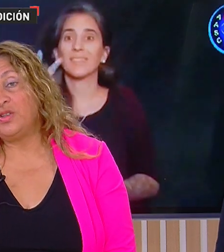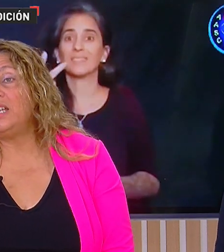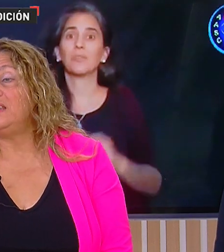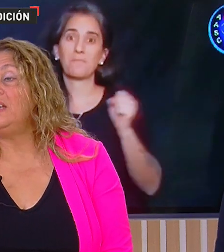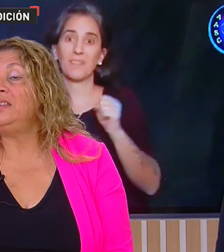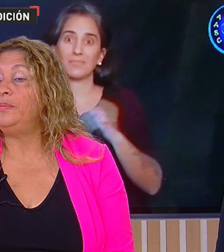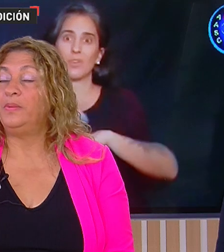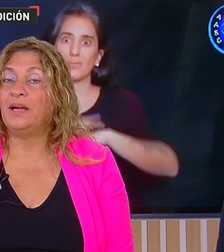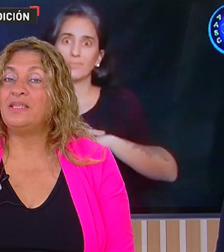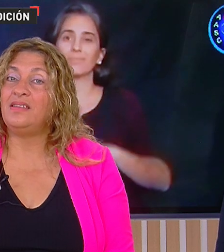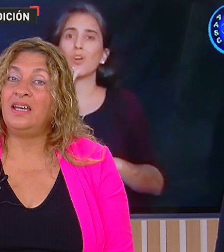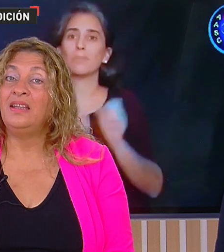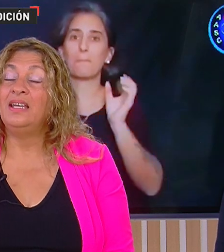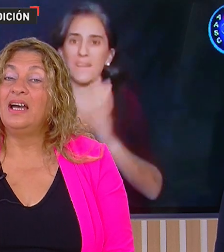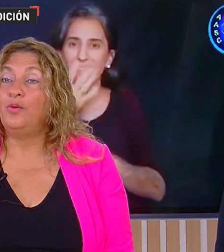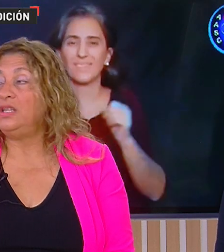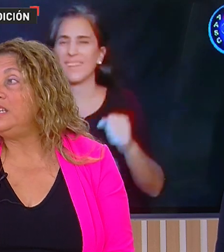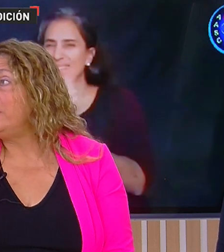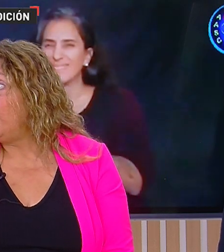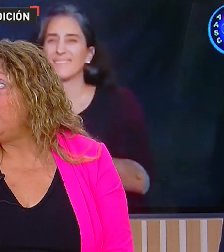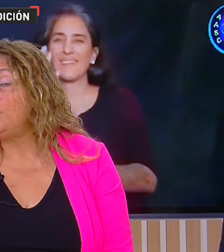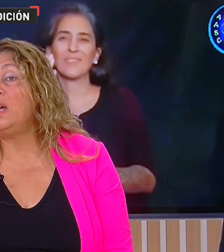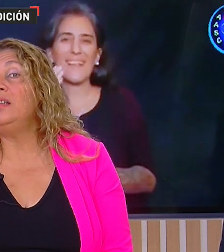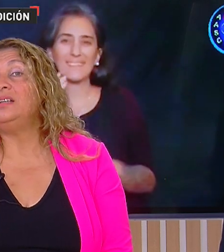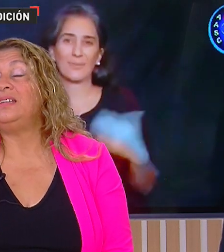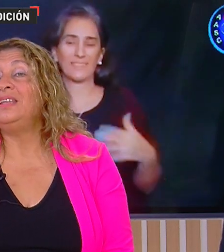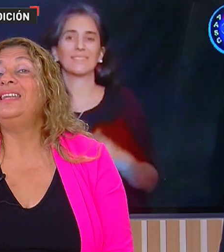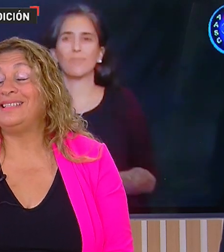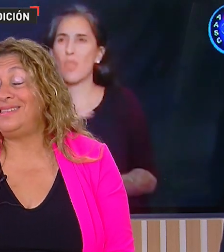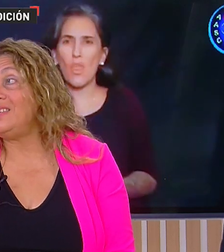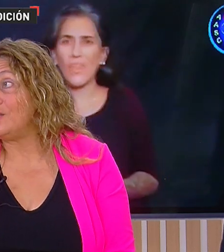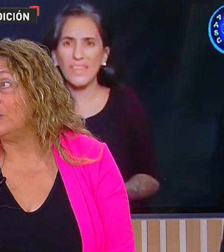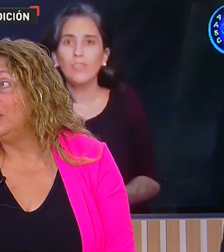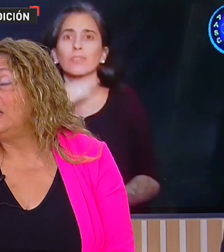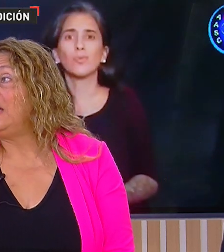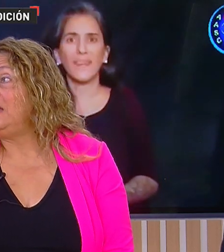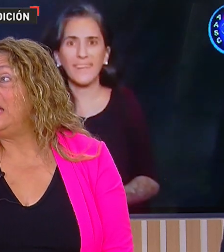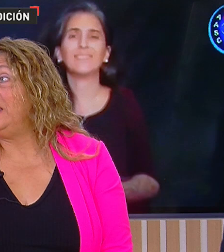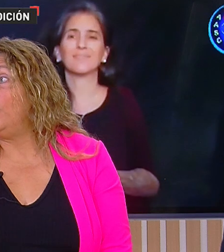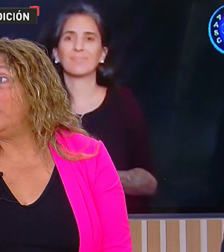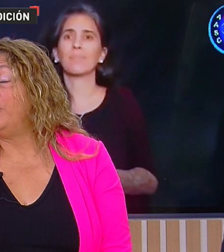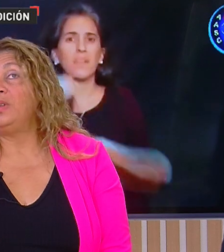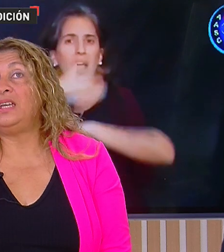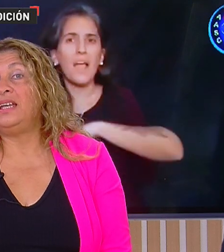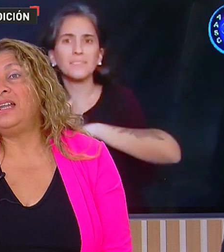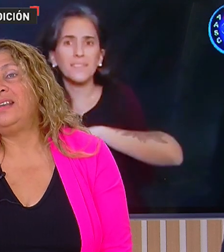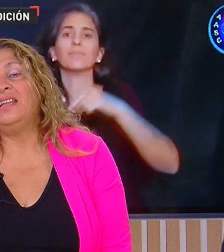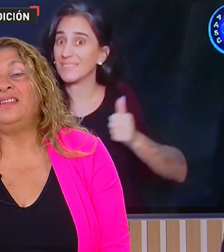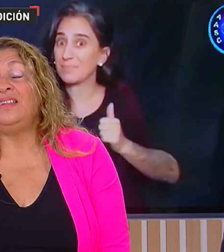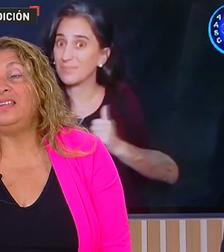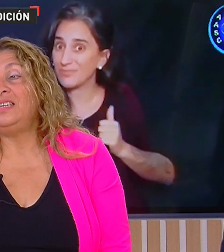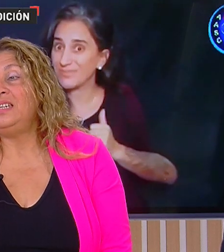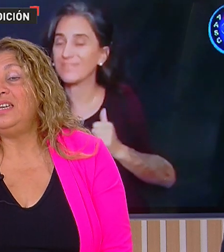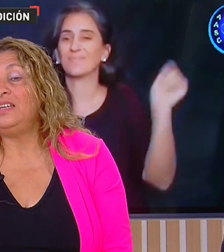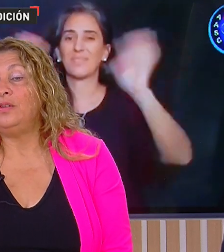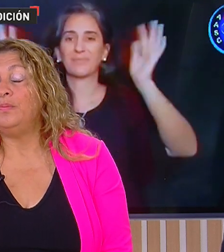con personas que tengan discapacidad auditiva o visual, tengan acceso, uh-huh, a esta lengua, porque la